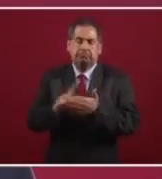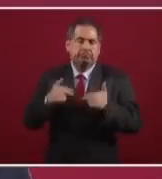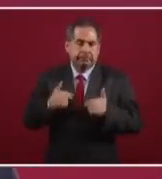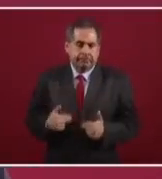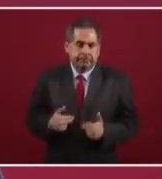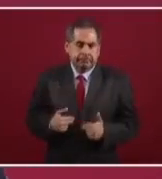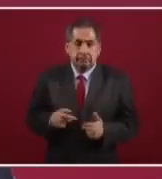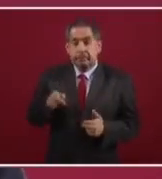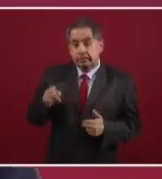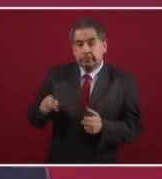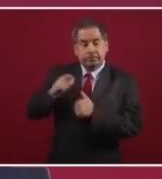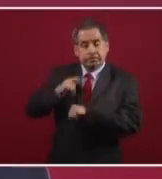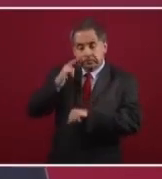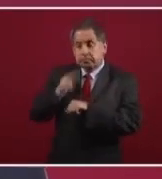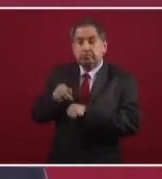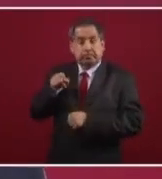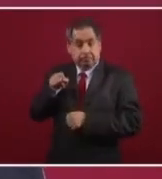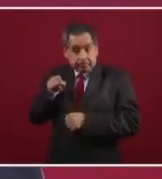la búsqueda